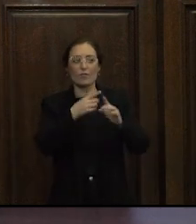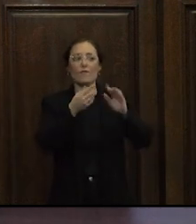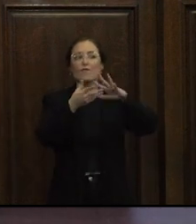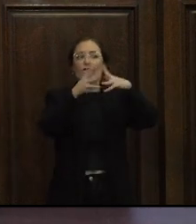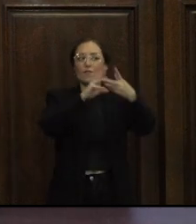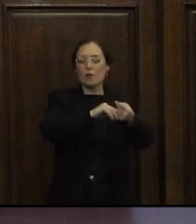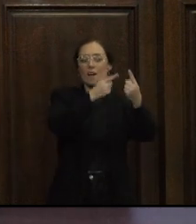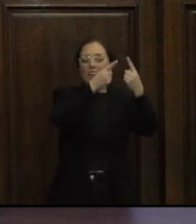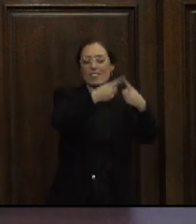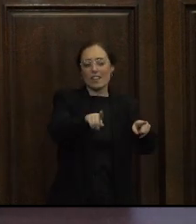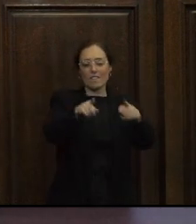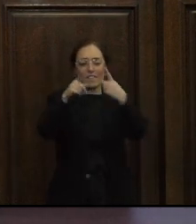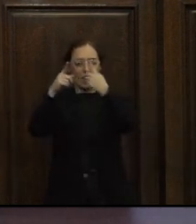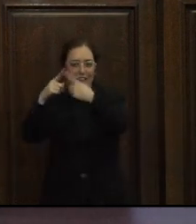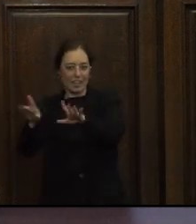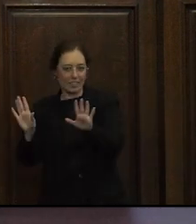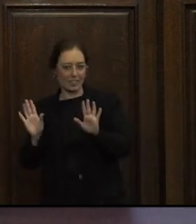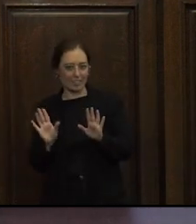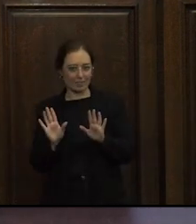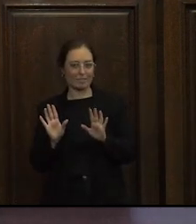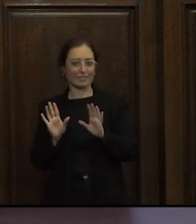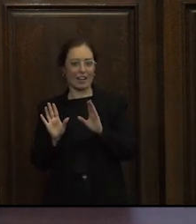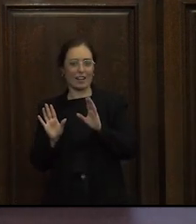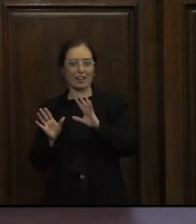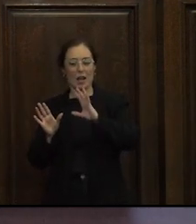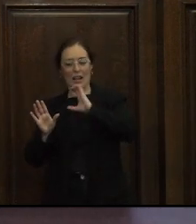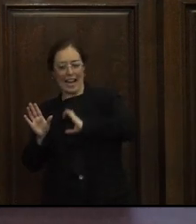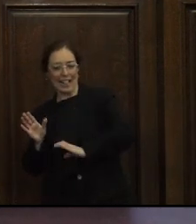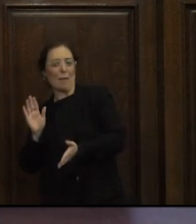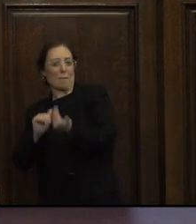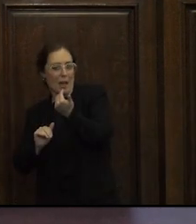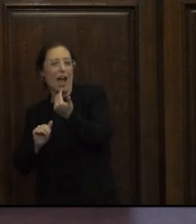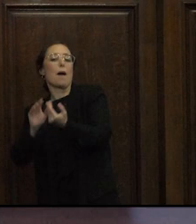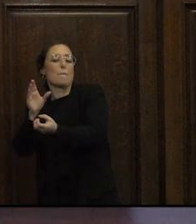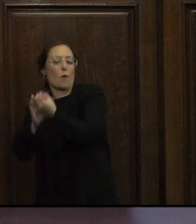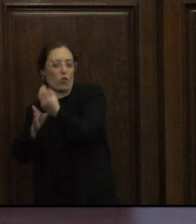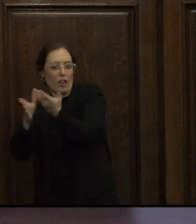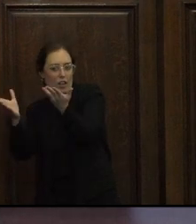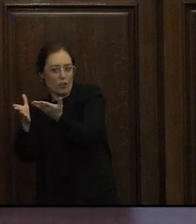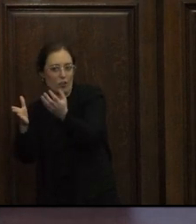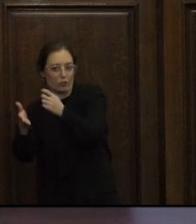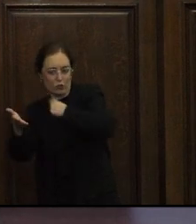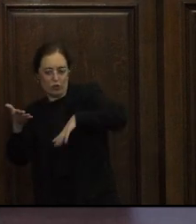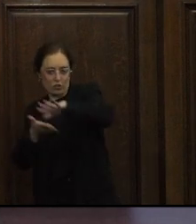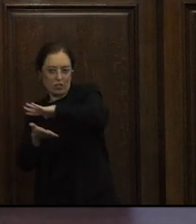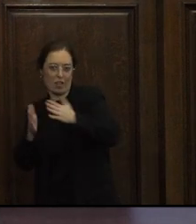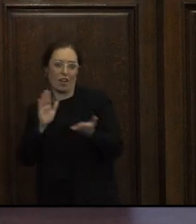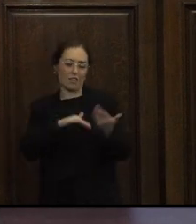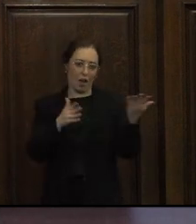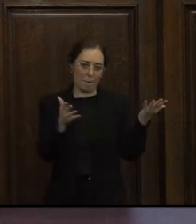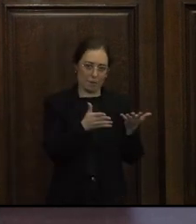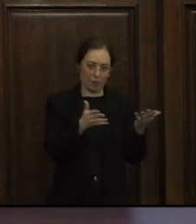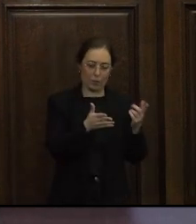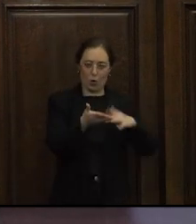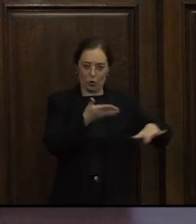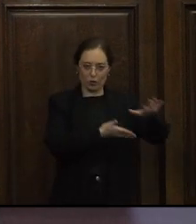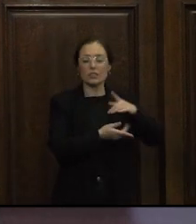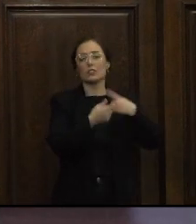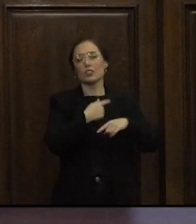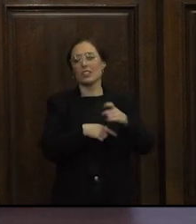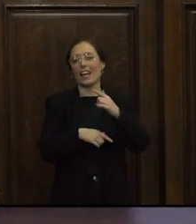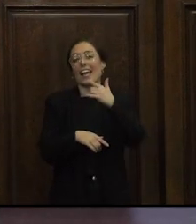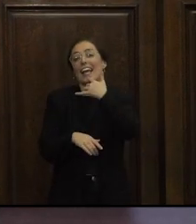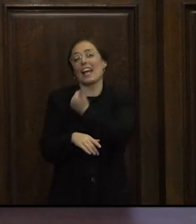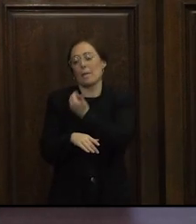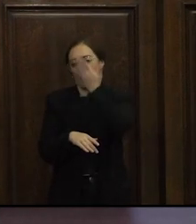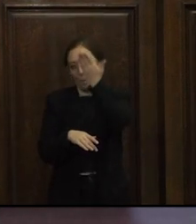modos distintos de funcionar, uno más característico de la sociedad moderna y otro más característico de la sociedad contemporánea. Entonces, en el ejemplo